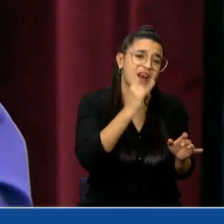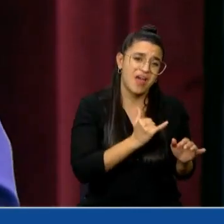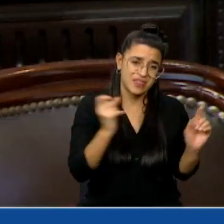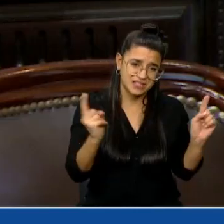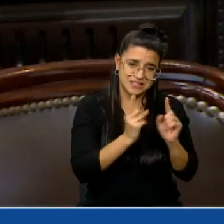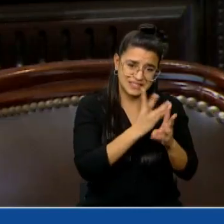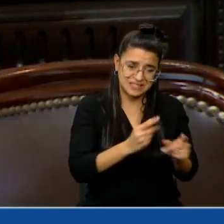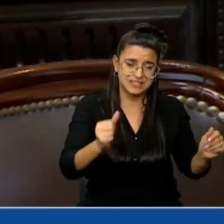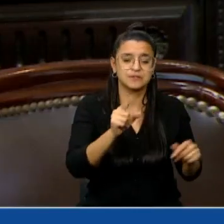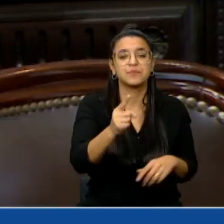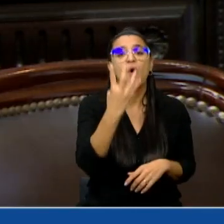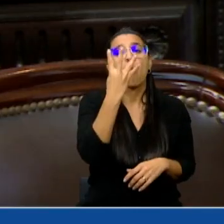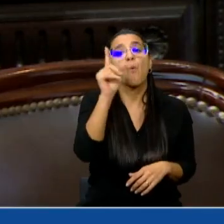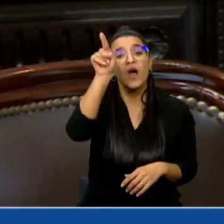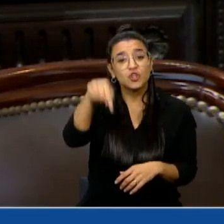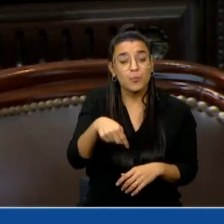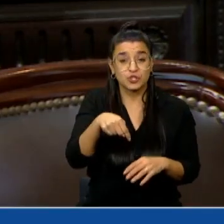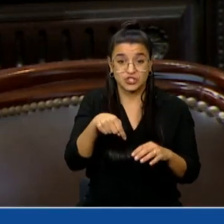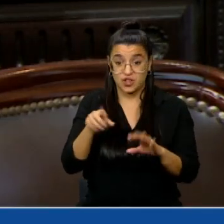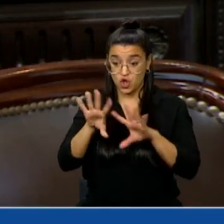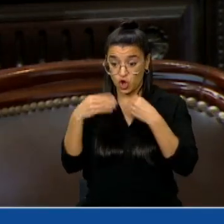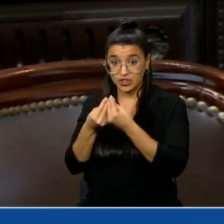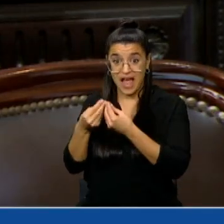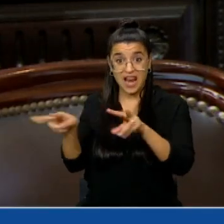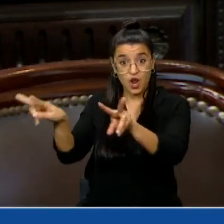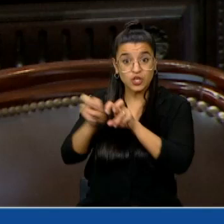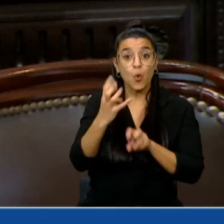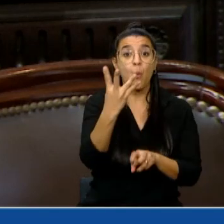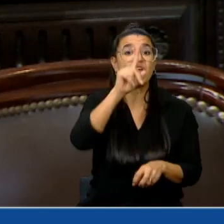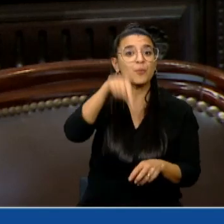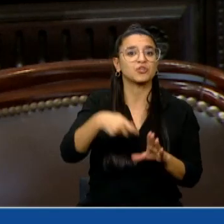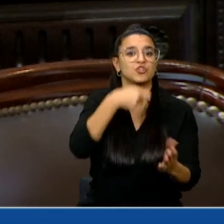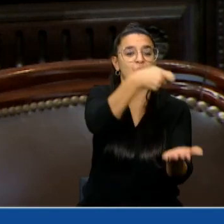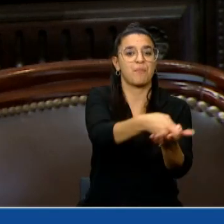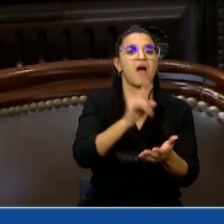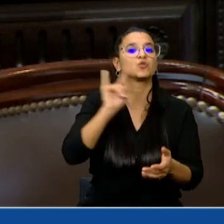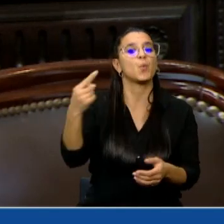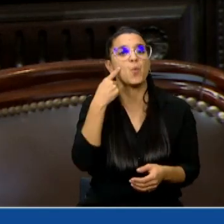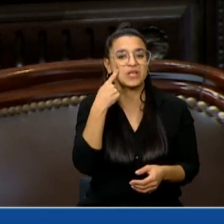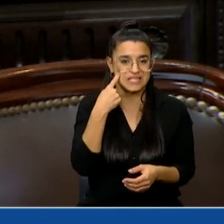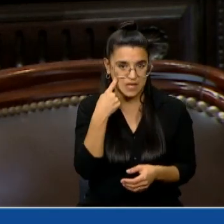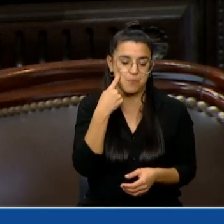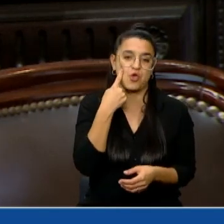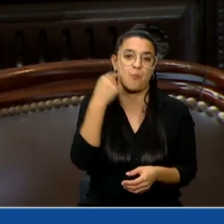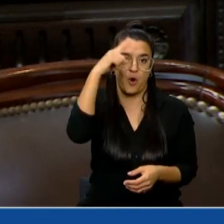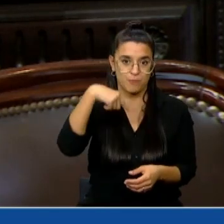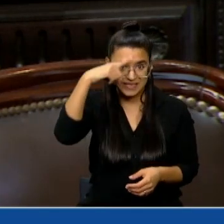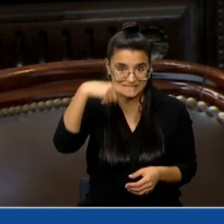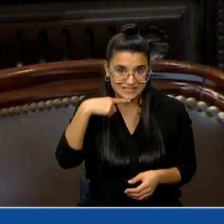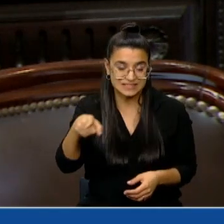cerrando. El 4% del total de los ingresos originados en recursos mensuales.